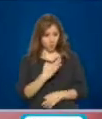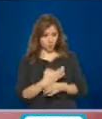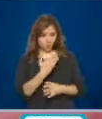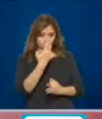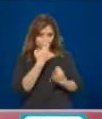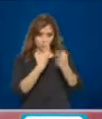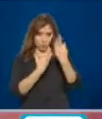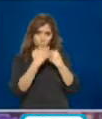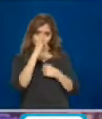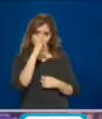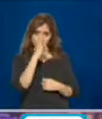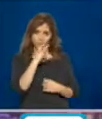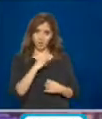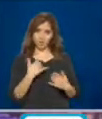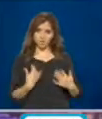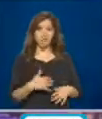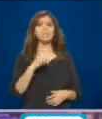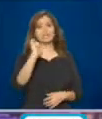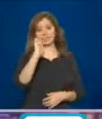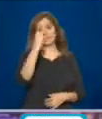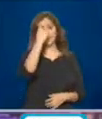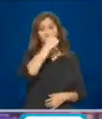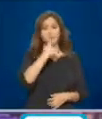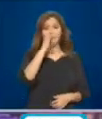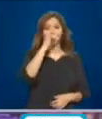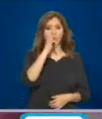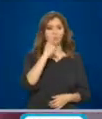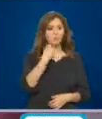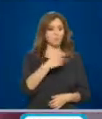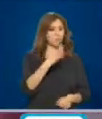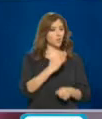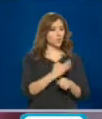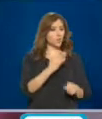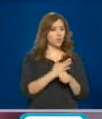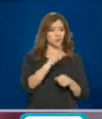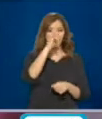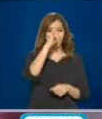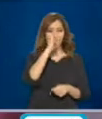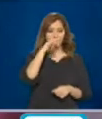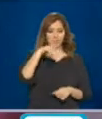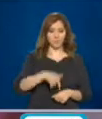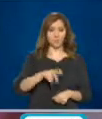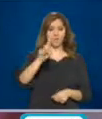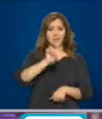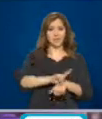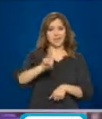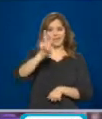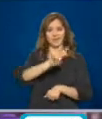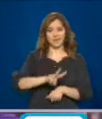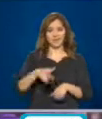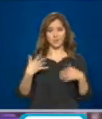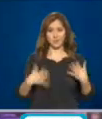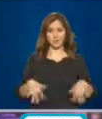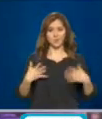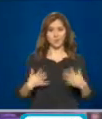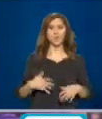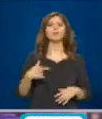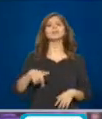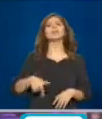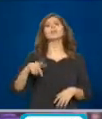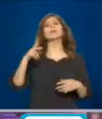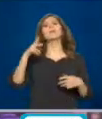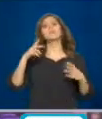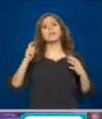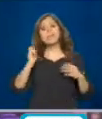Ay, qué sensual. bonito. Pues Usted es muy guapa, pero de muchas rojo. gracias. Gracias, Qué mi guapa, Sofía. hoy de viernes, Hoy caramba. de viernes, Rojo. el cuerpo lo sabe, pide